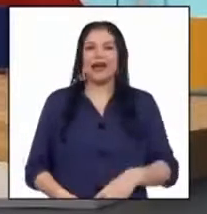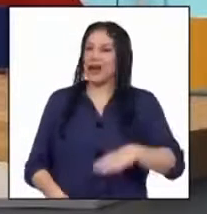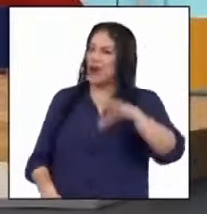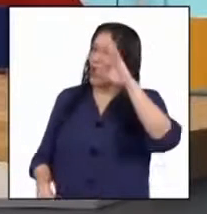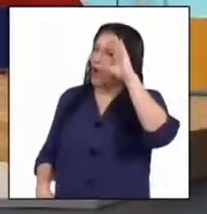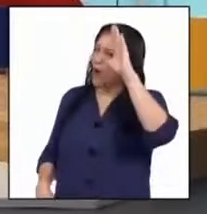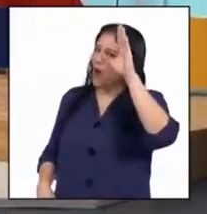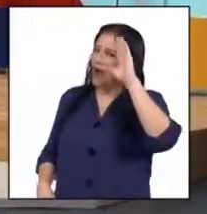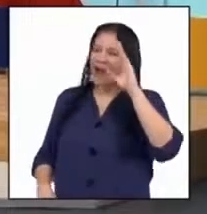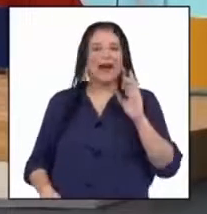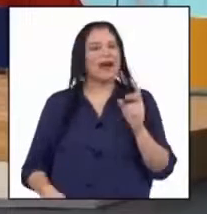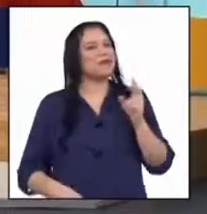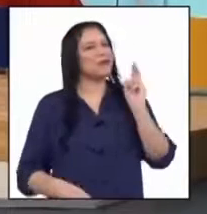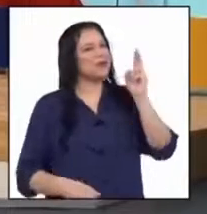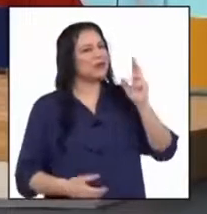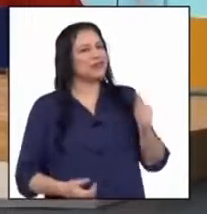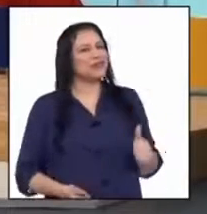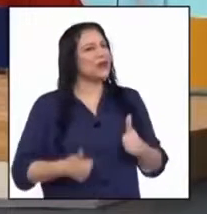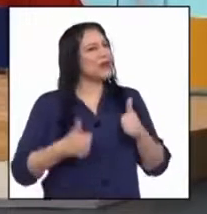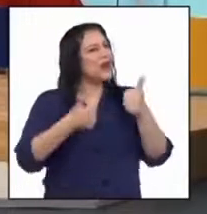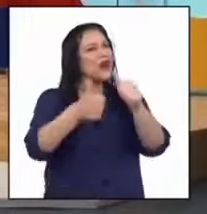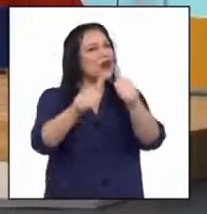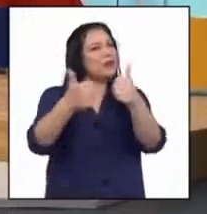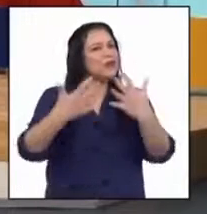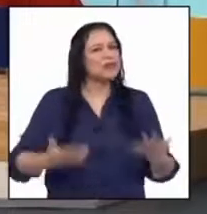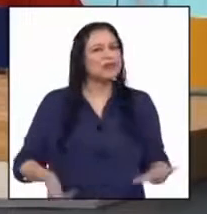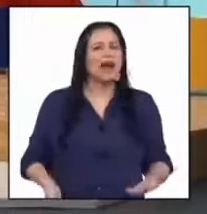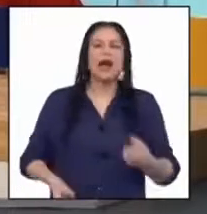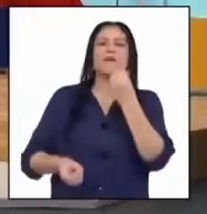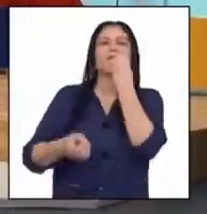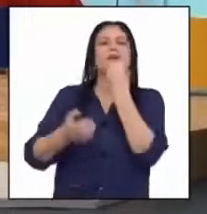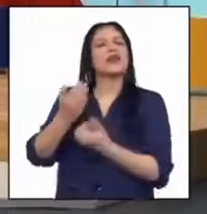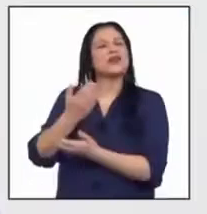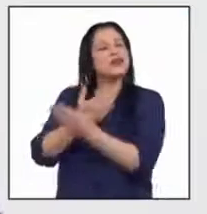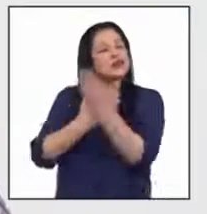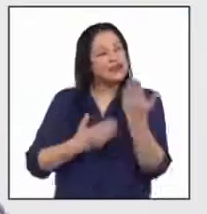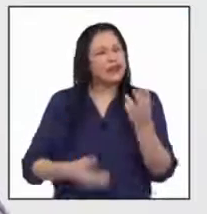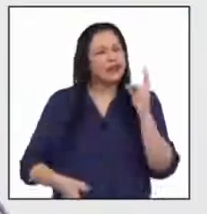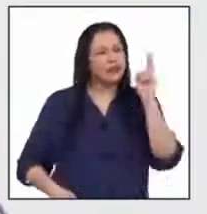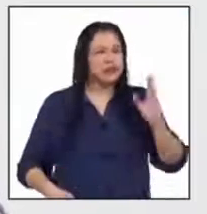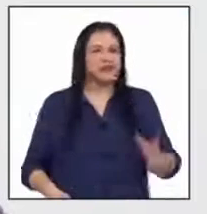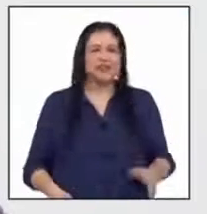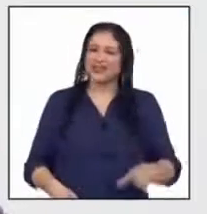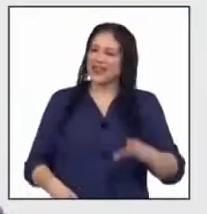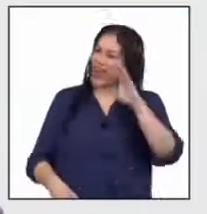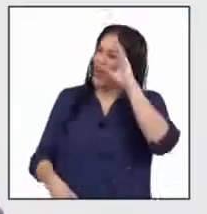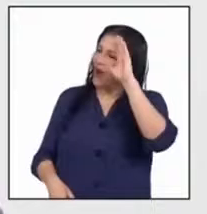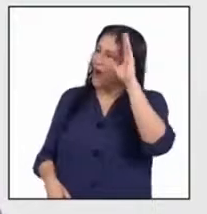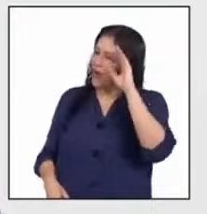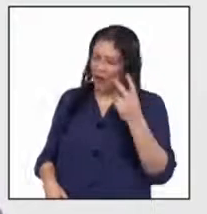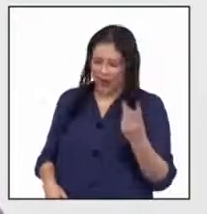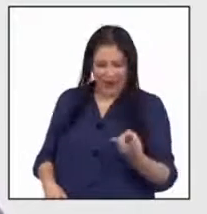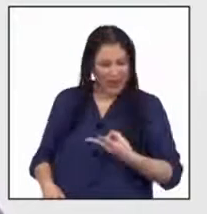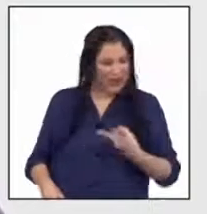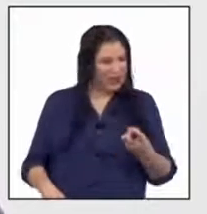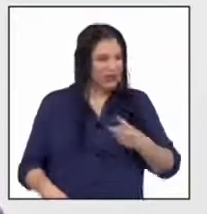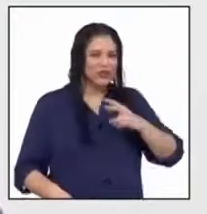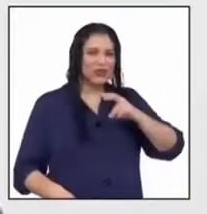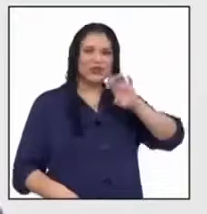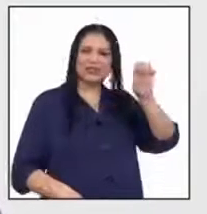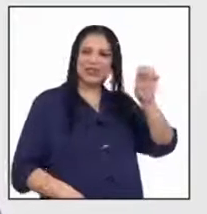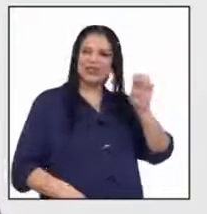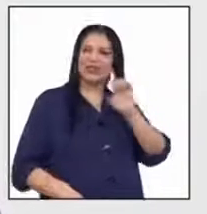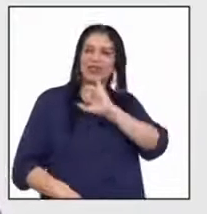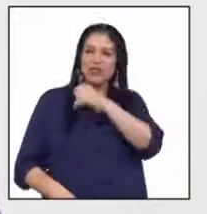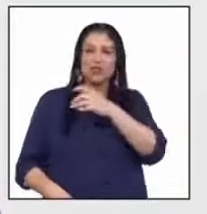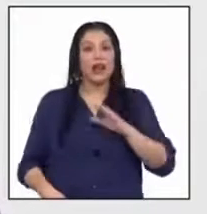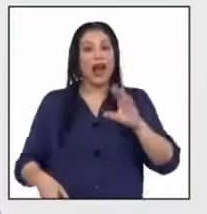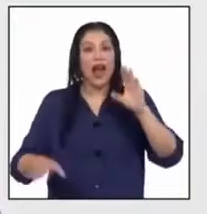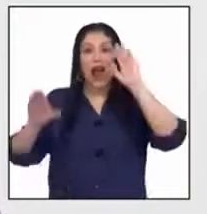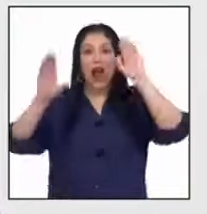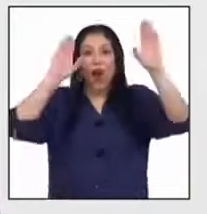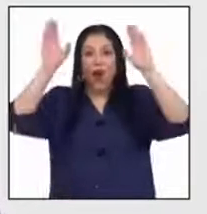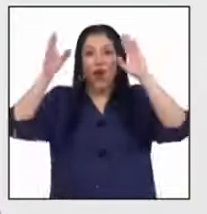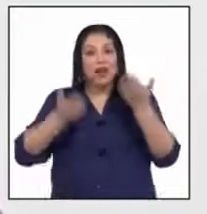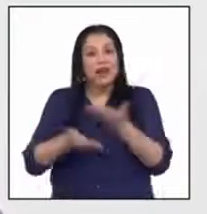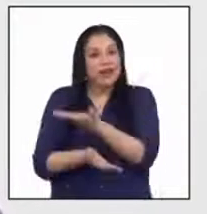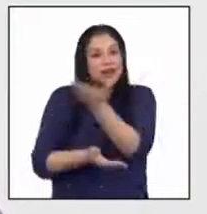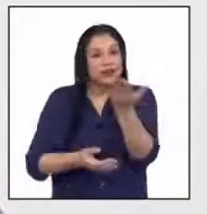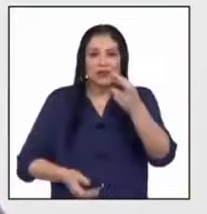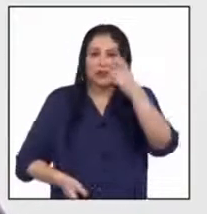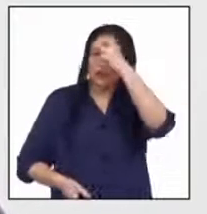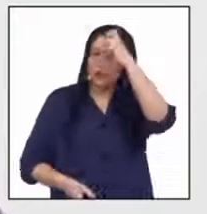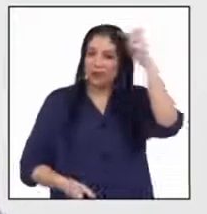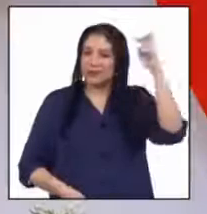Hola, profesora, ¿cómo está? Buenos días, profesora. Hola, Stephanie y Junior. Hola a toda la